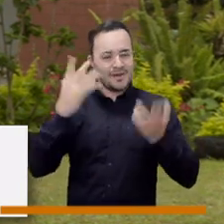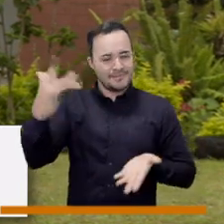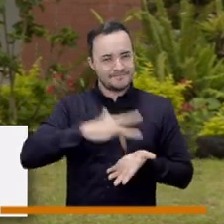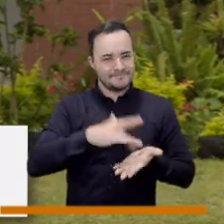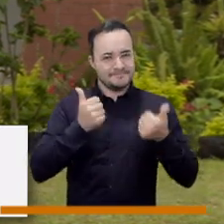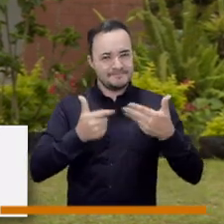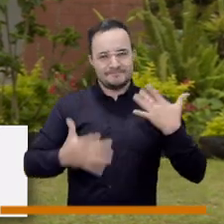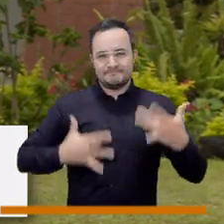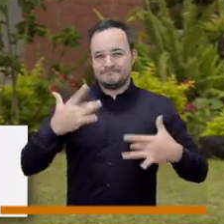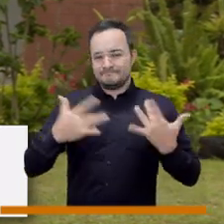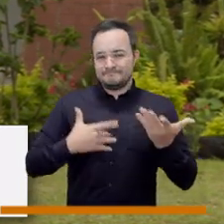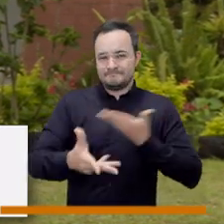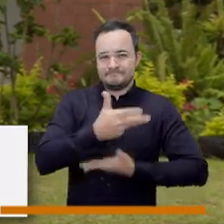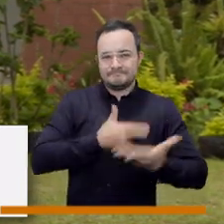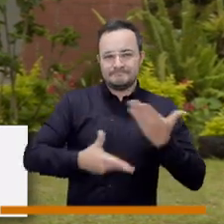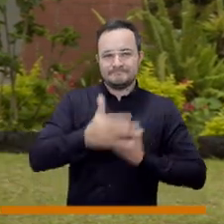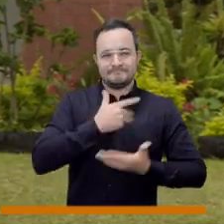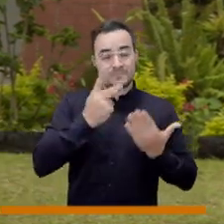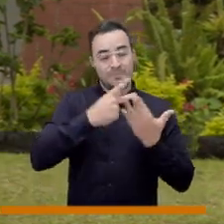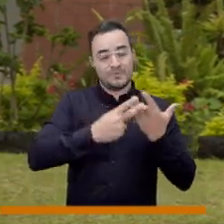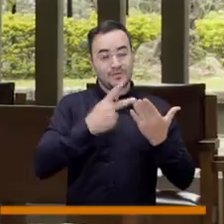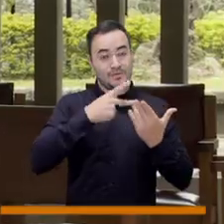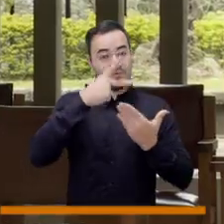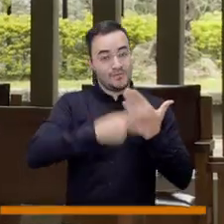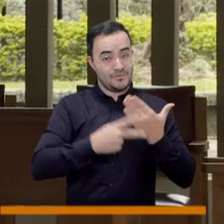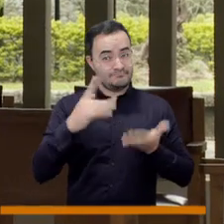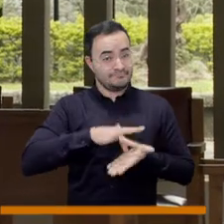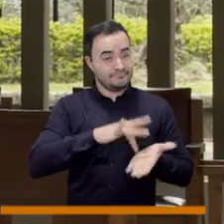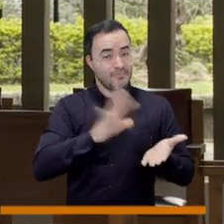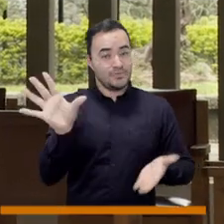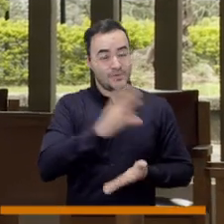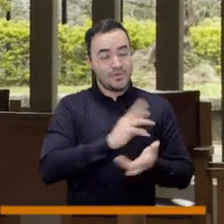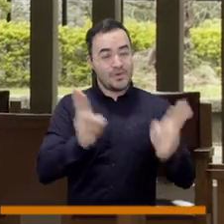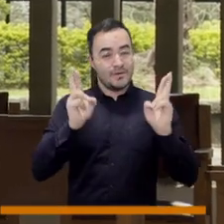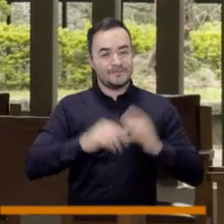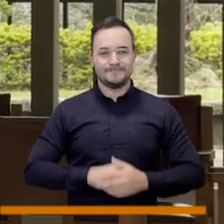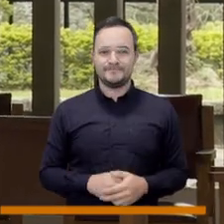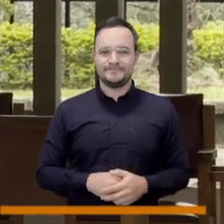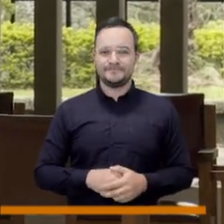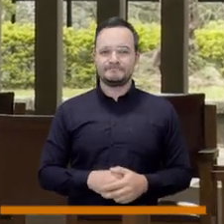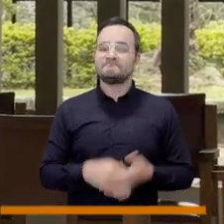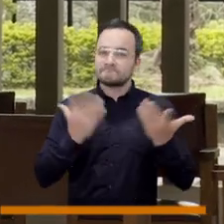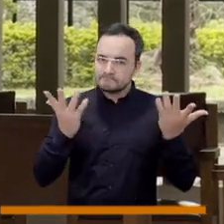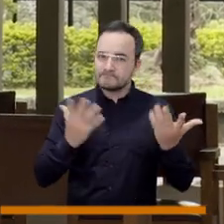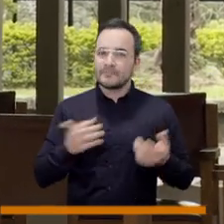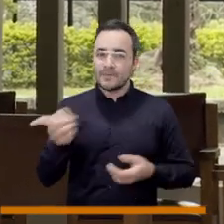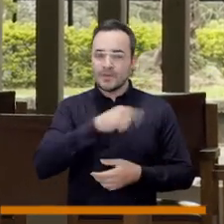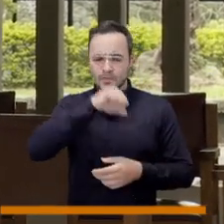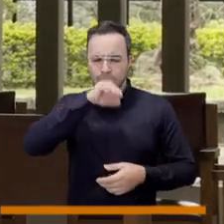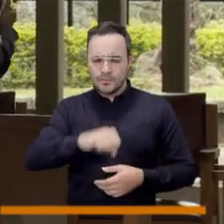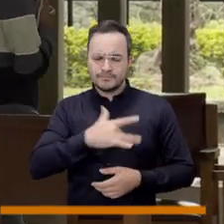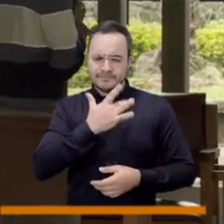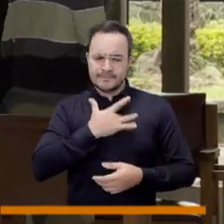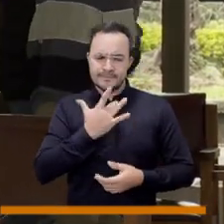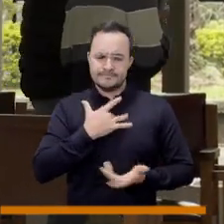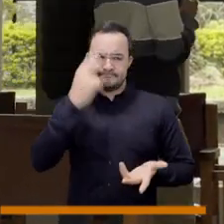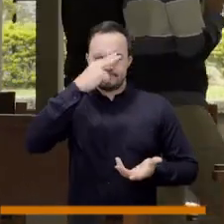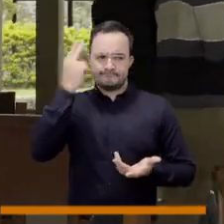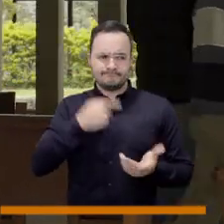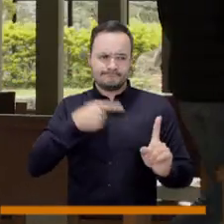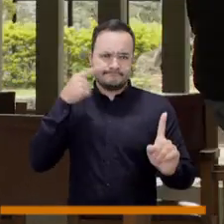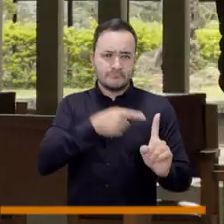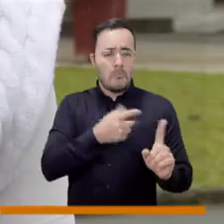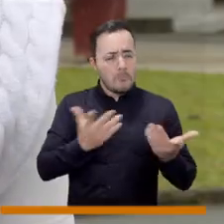puedan acompañar y hacer parte de este gran proyecto educativo. Aquí no solo se forman jóvenes con vocación pastoral, sino